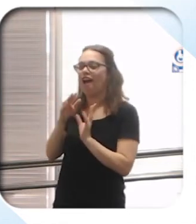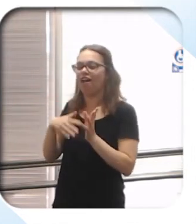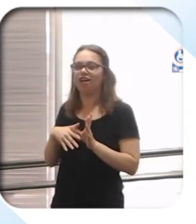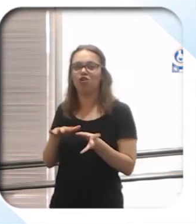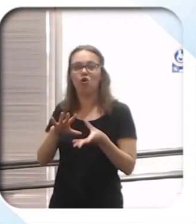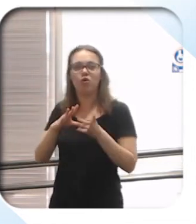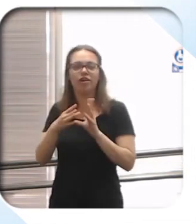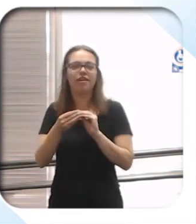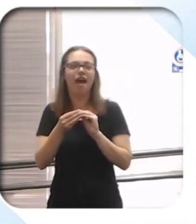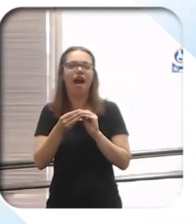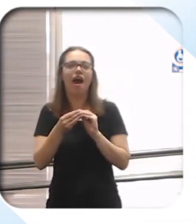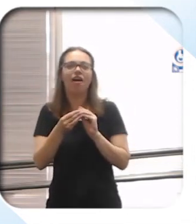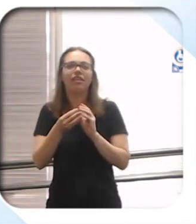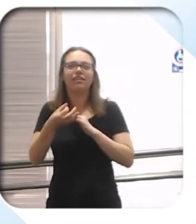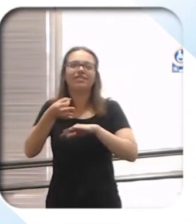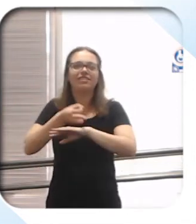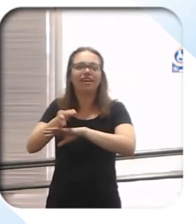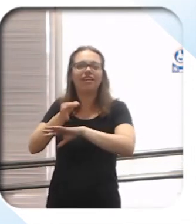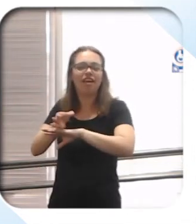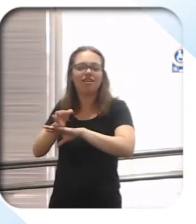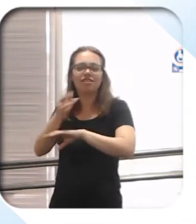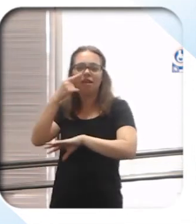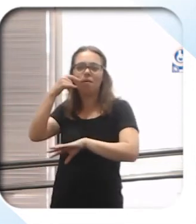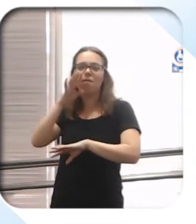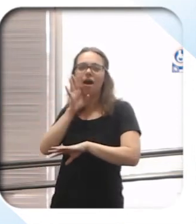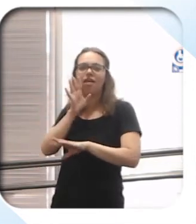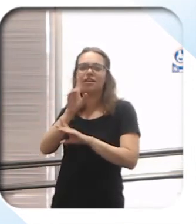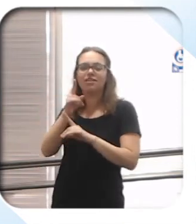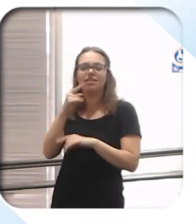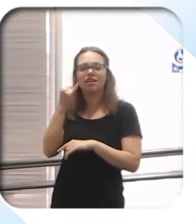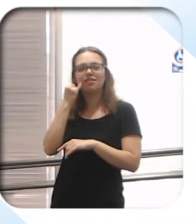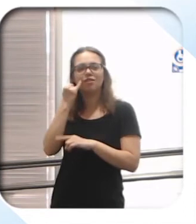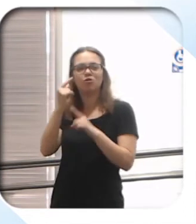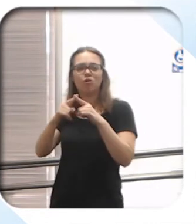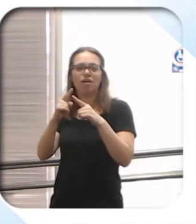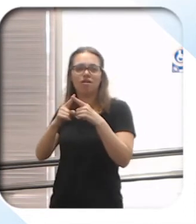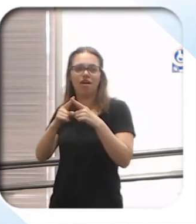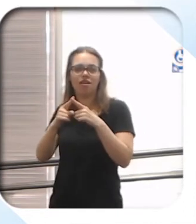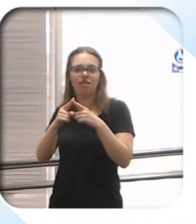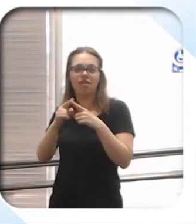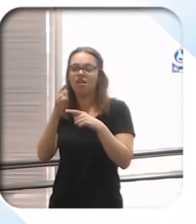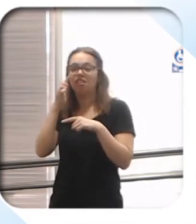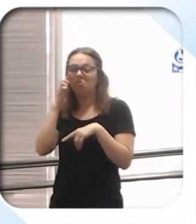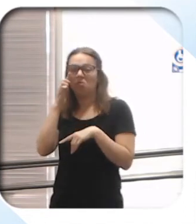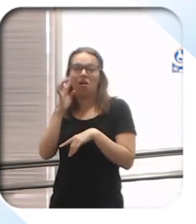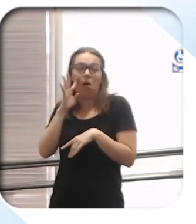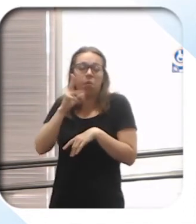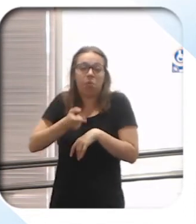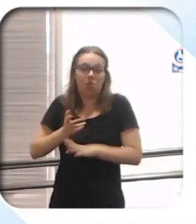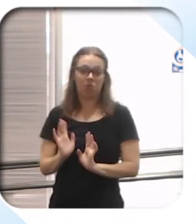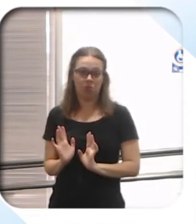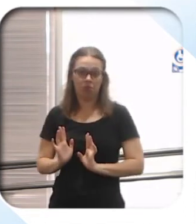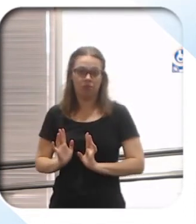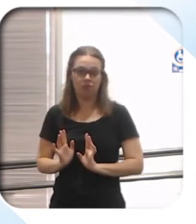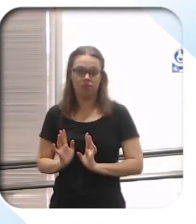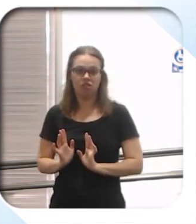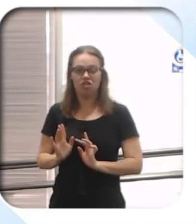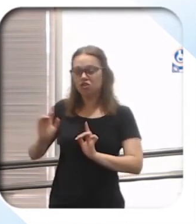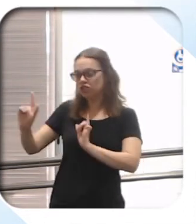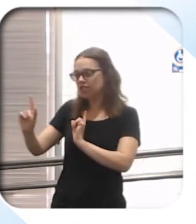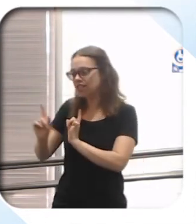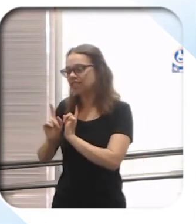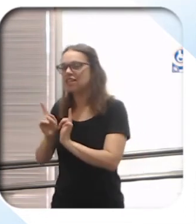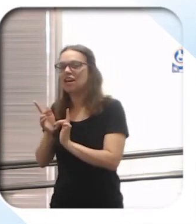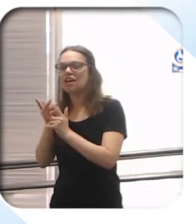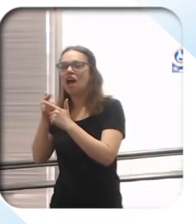una construcción que muchos padres hacen de esa sexualidad que en realidad ni siquiera conocen, ¿verdad? No se acercan a